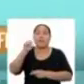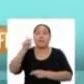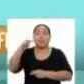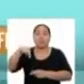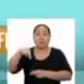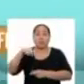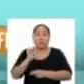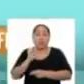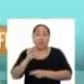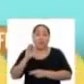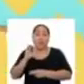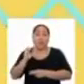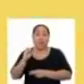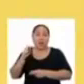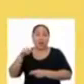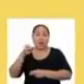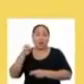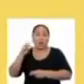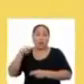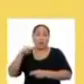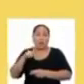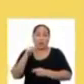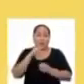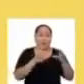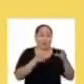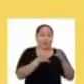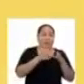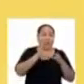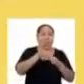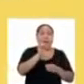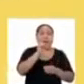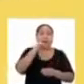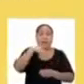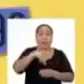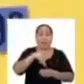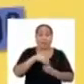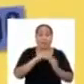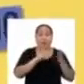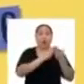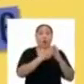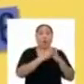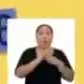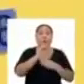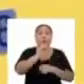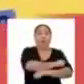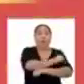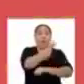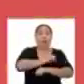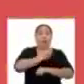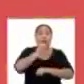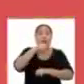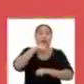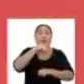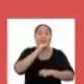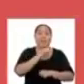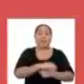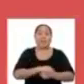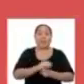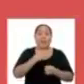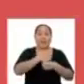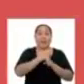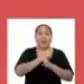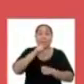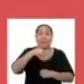me refiero a un perrito. Es la Comunidad Andina, que fue creada en 1996. Helga, este